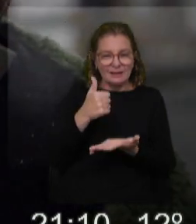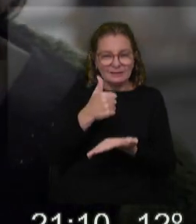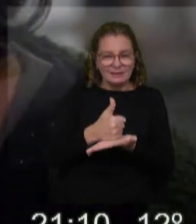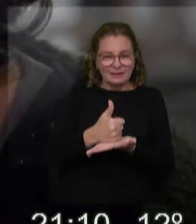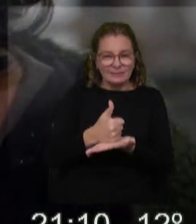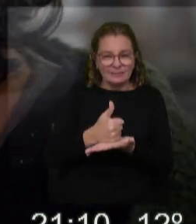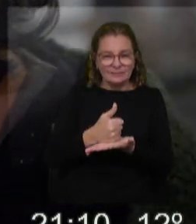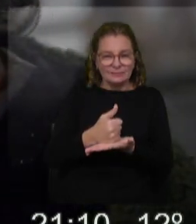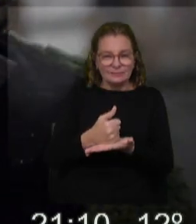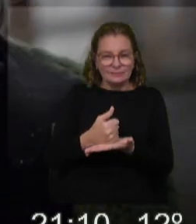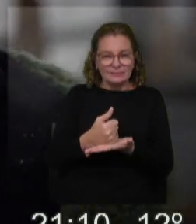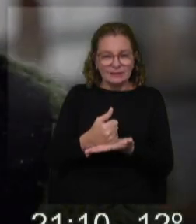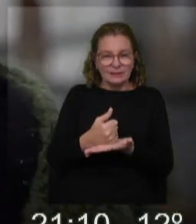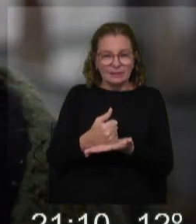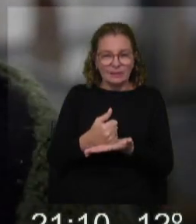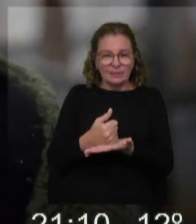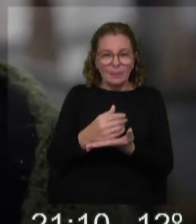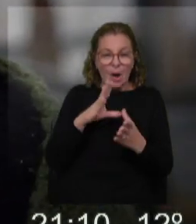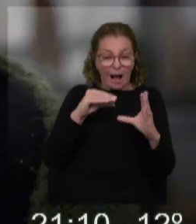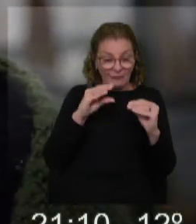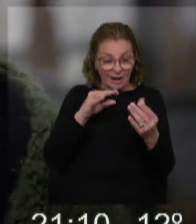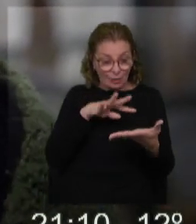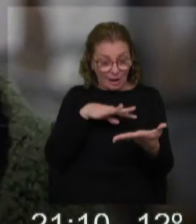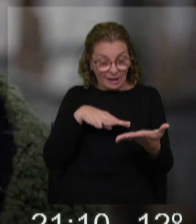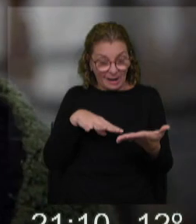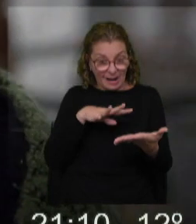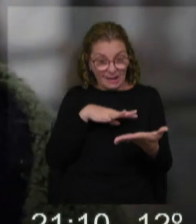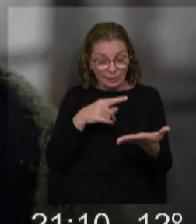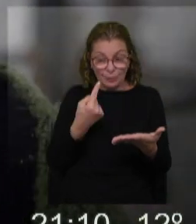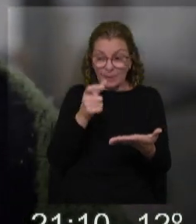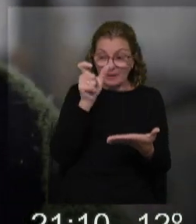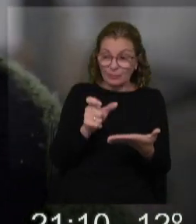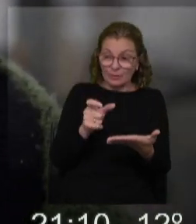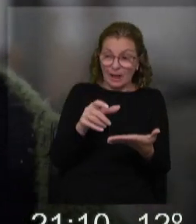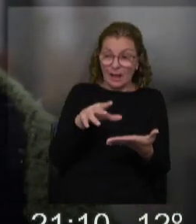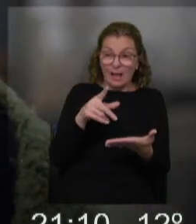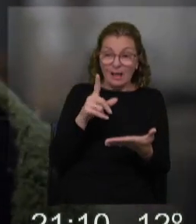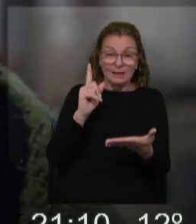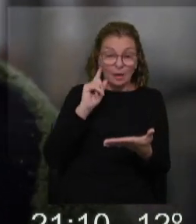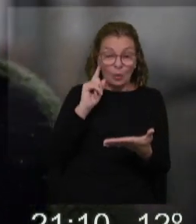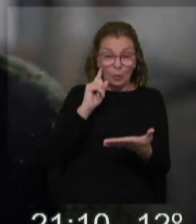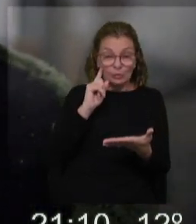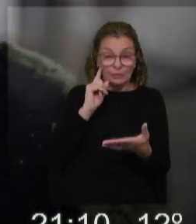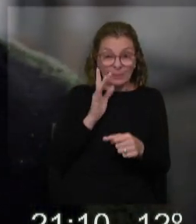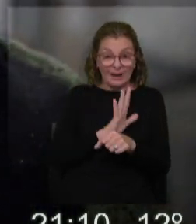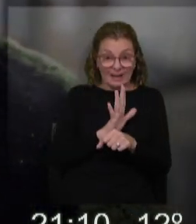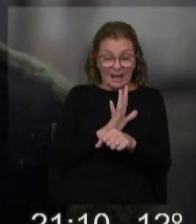a hacer es poesía hablada, ¿no? Precisa de un oyente para que el hecho artístico se